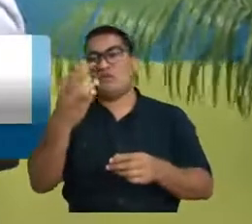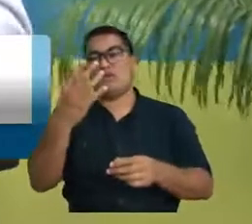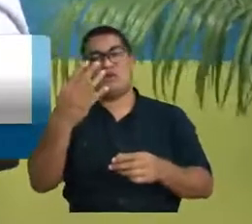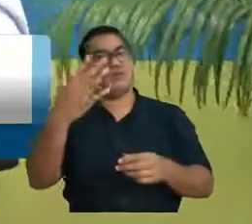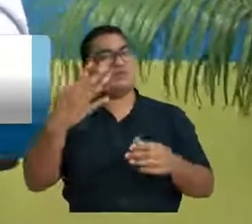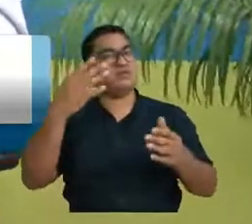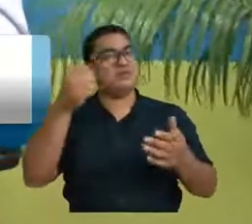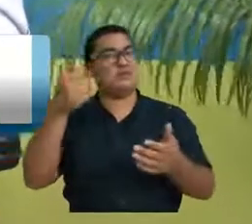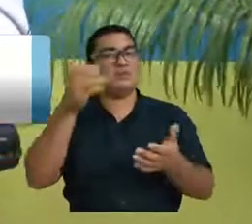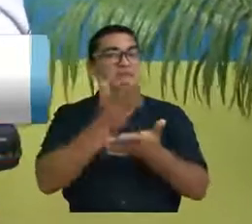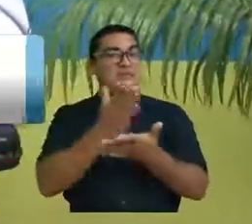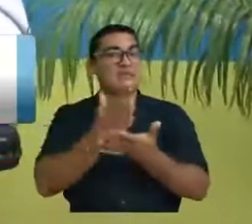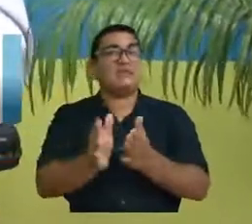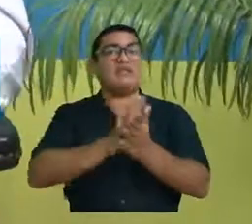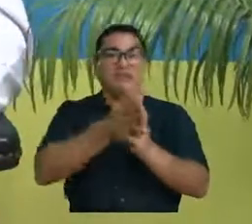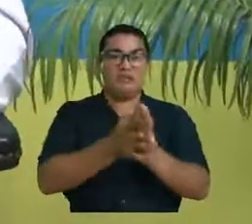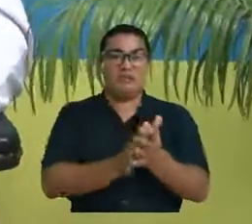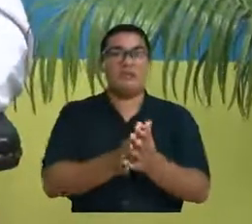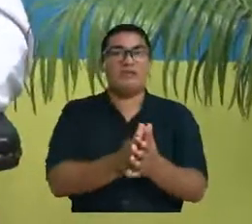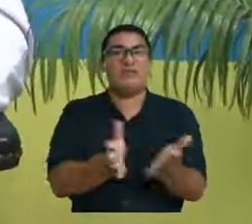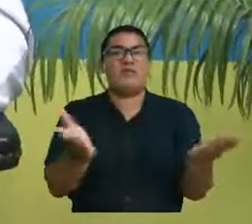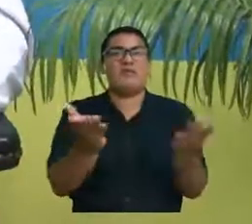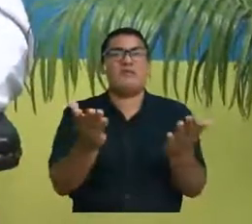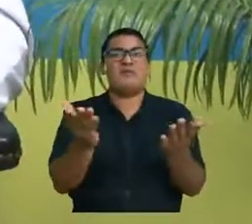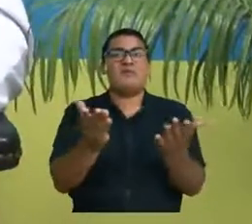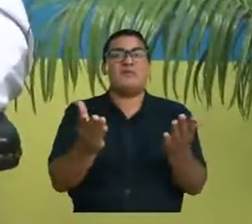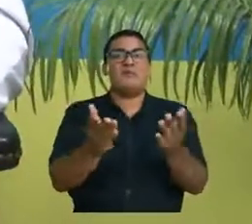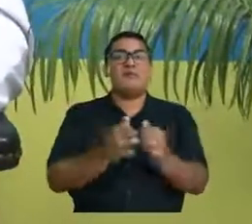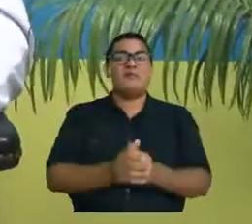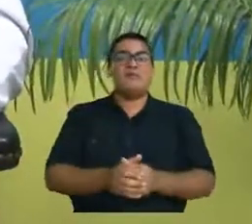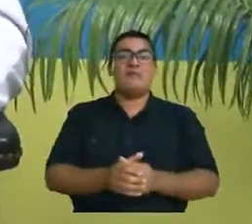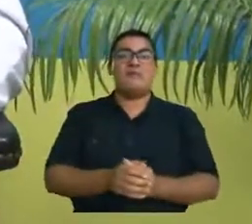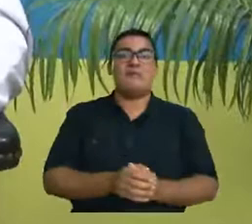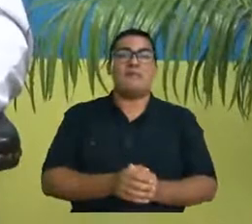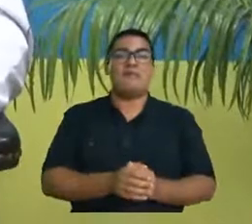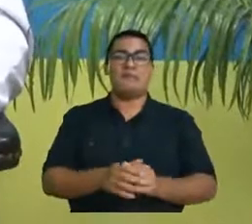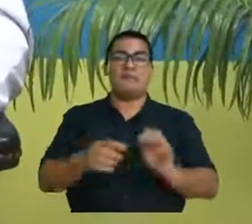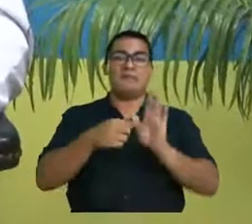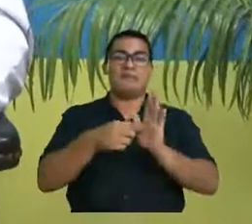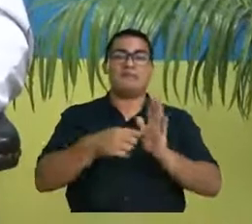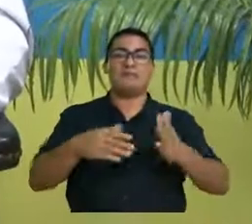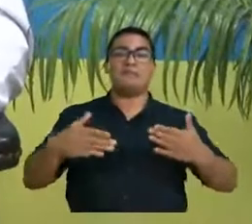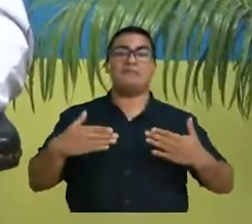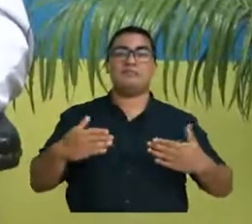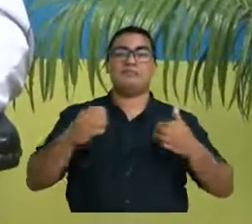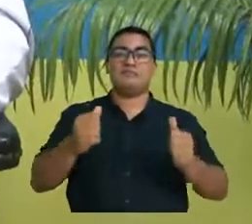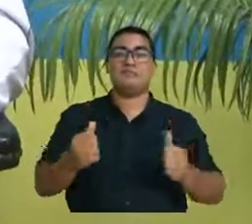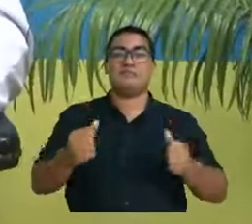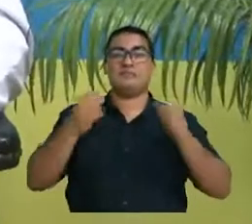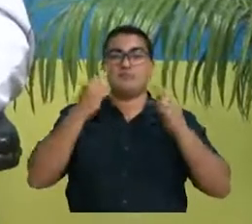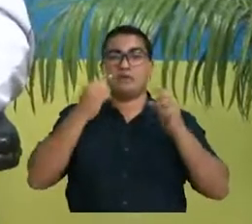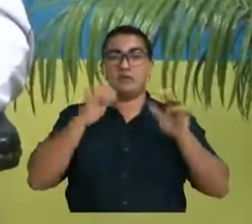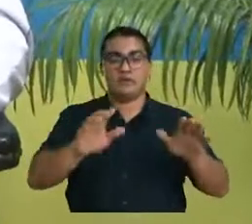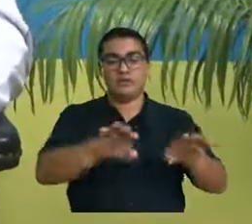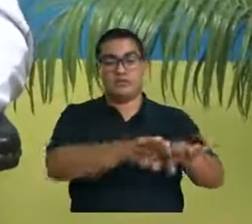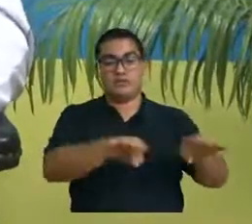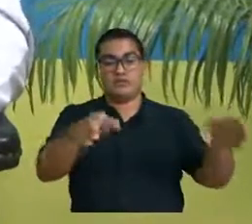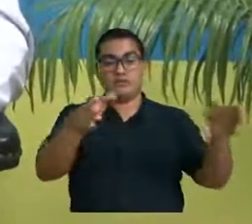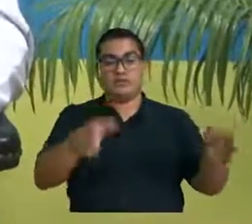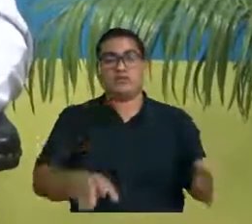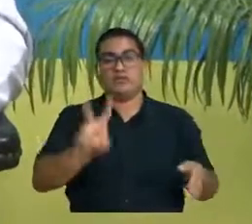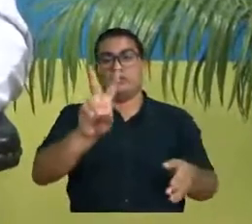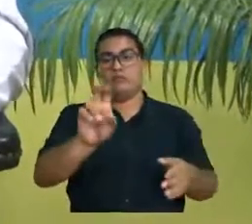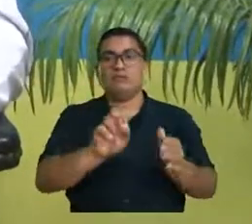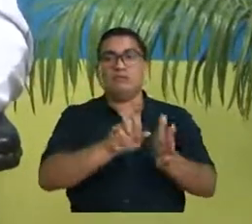no sé cuántas veces. Nosotros, se supone que nosotros en salud debemos limpiar nuestro escritorio cada 20 minutos